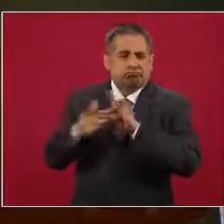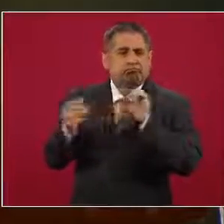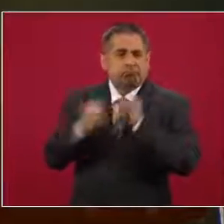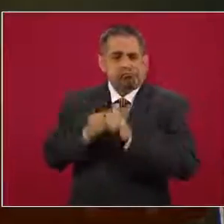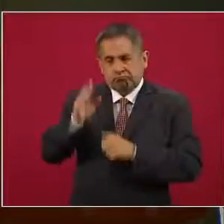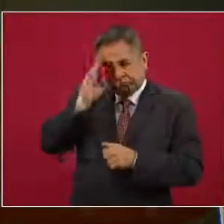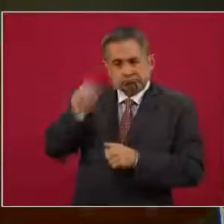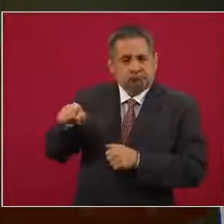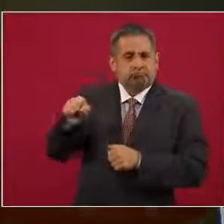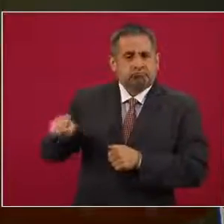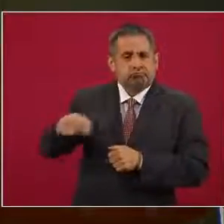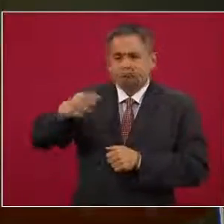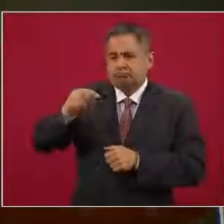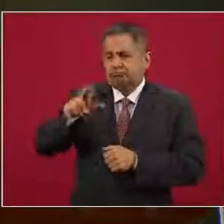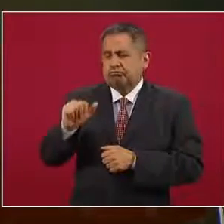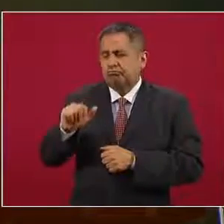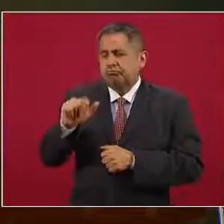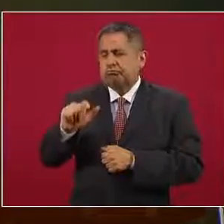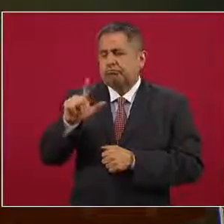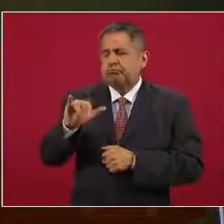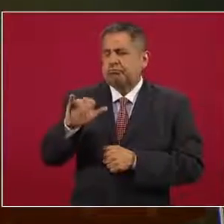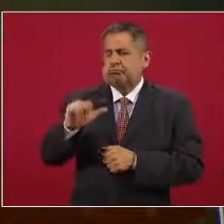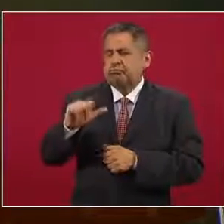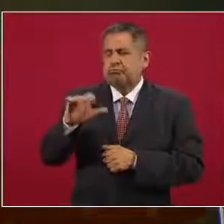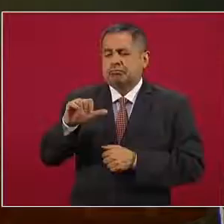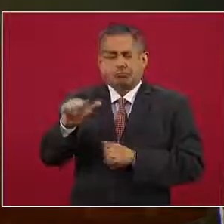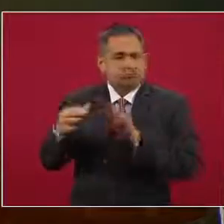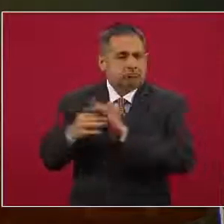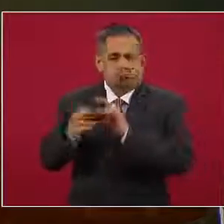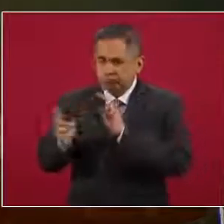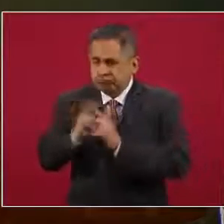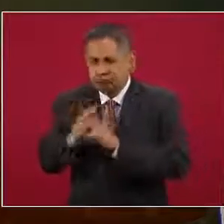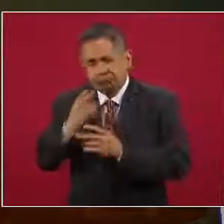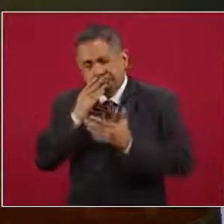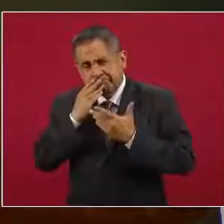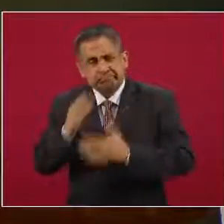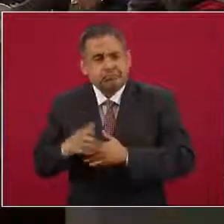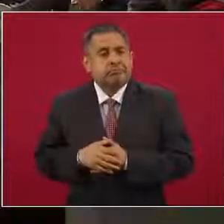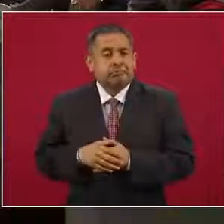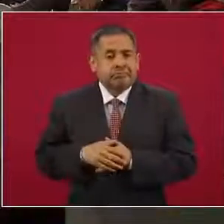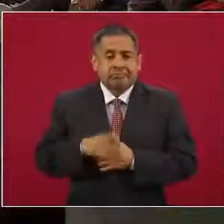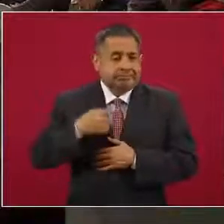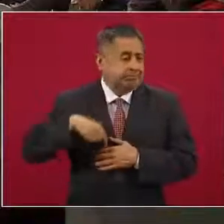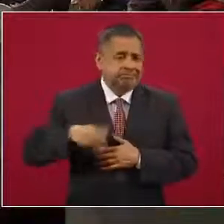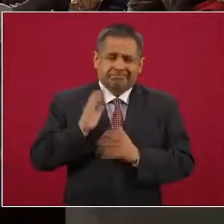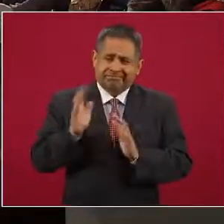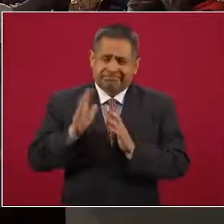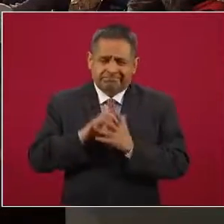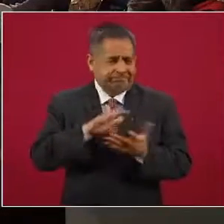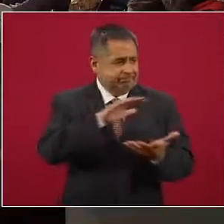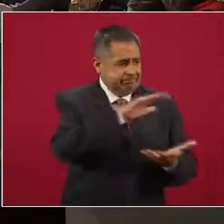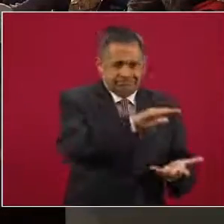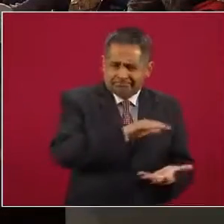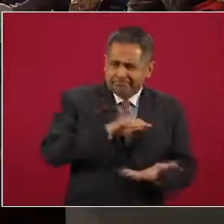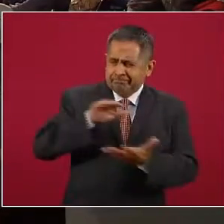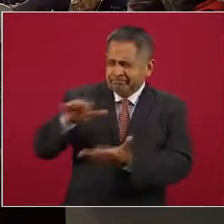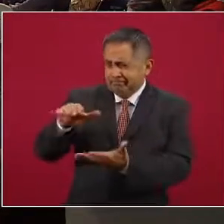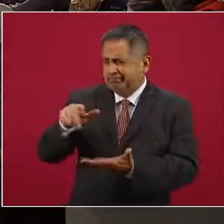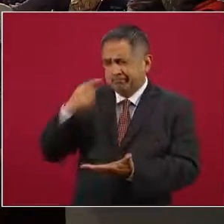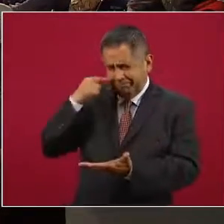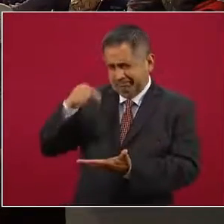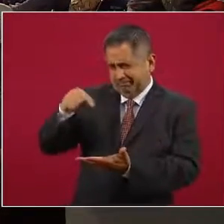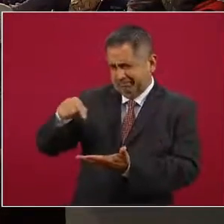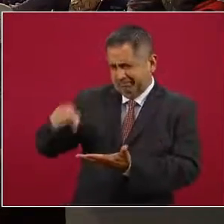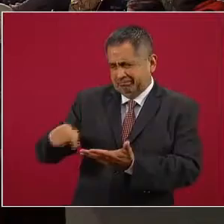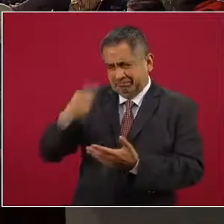con la maestra Alicia Leal, a quien le hemos dado muchísimos casos para que nos ayuden